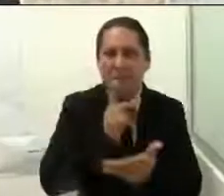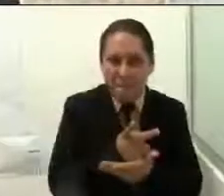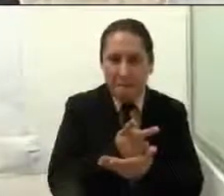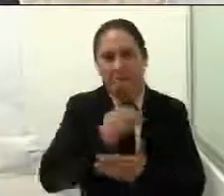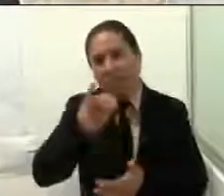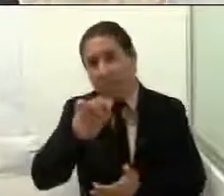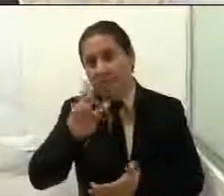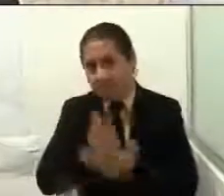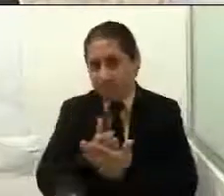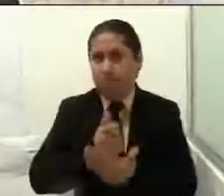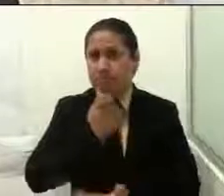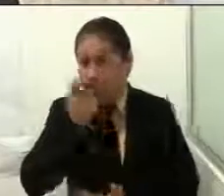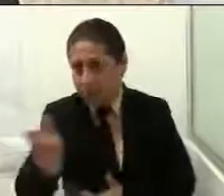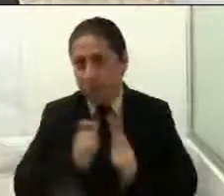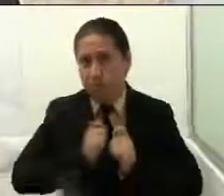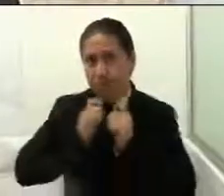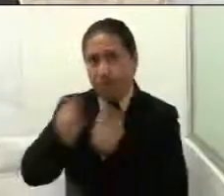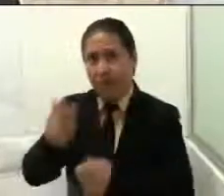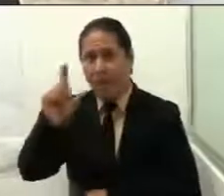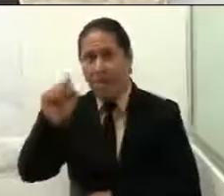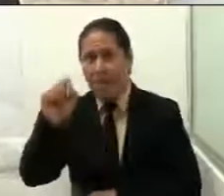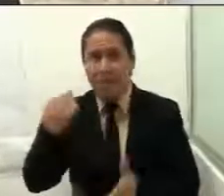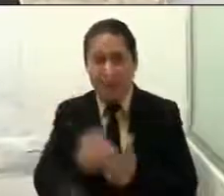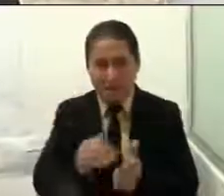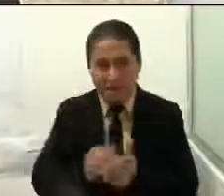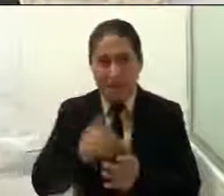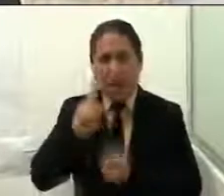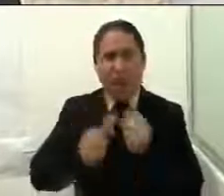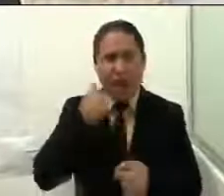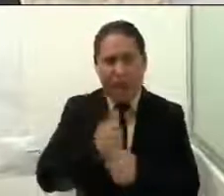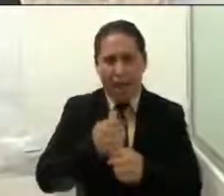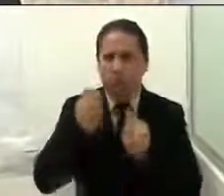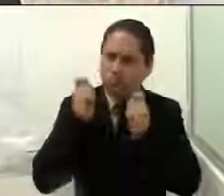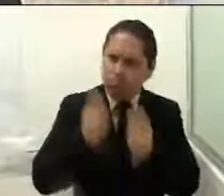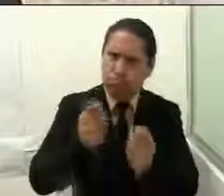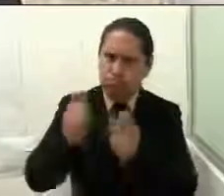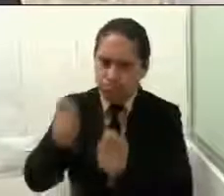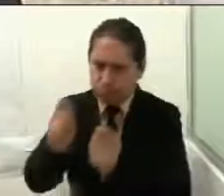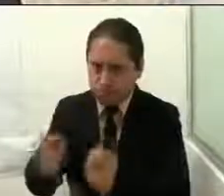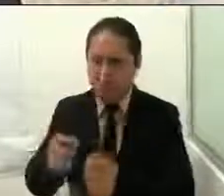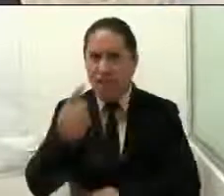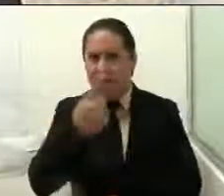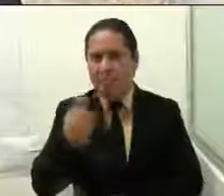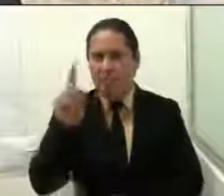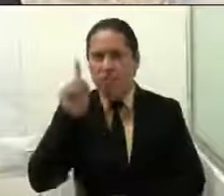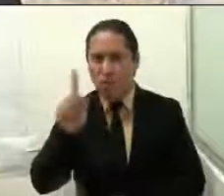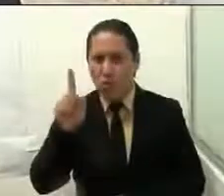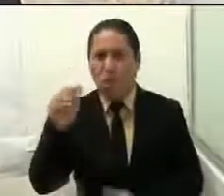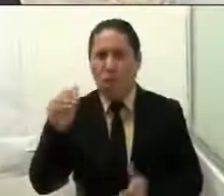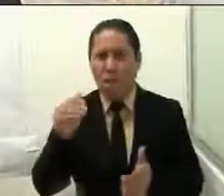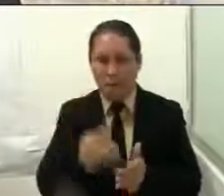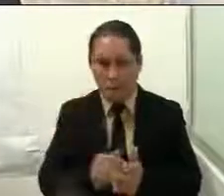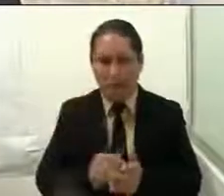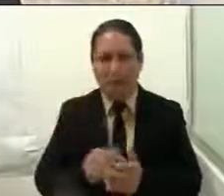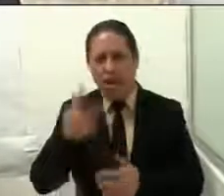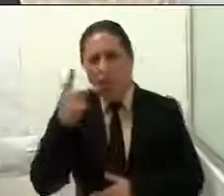indemnizaciones en unas 20 mil hectáreas por año beneficiando a 101 mil 608